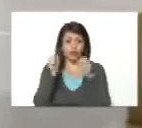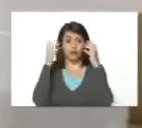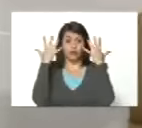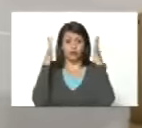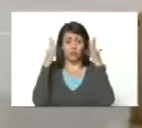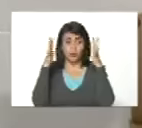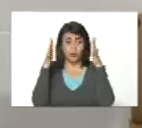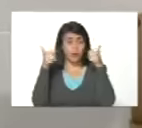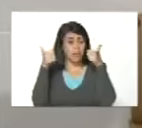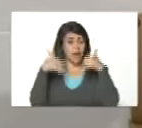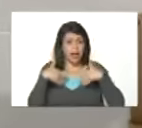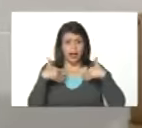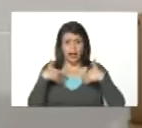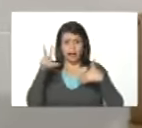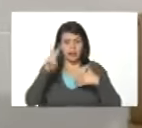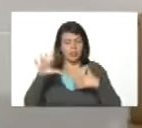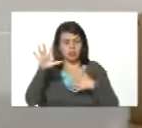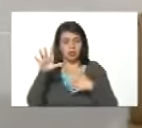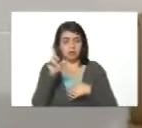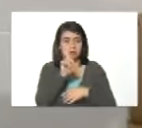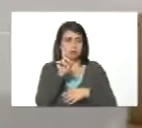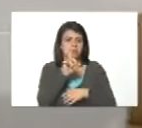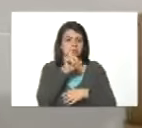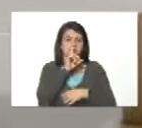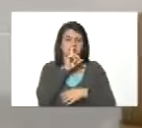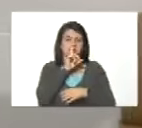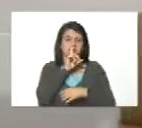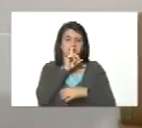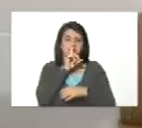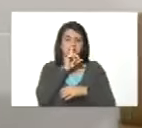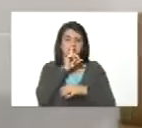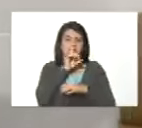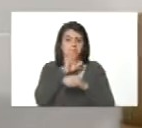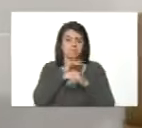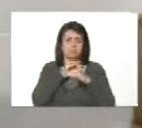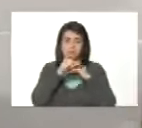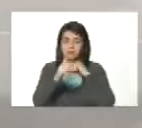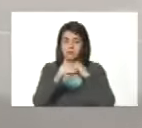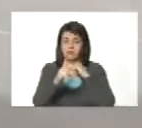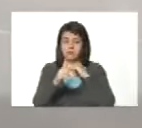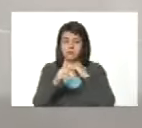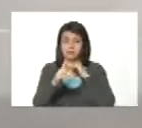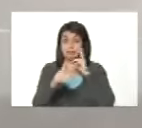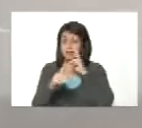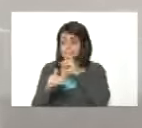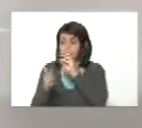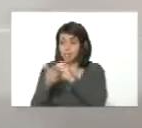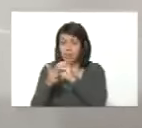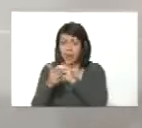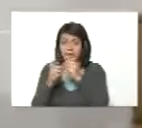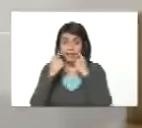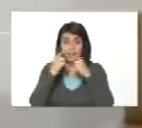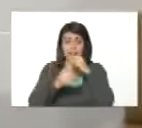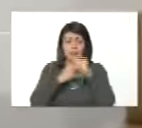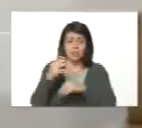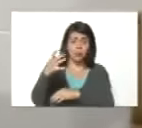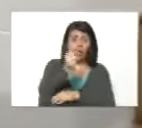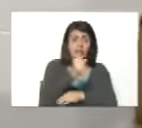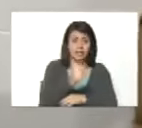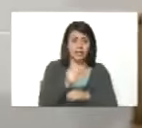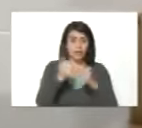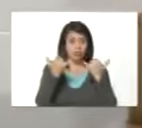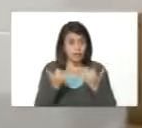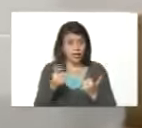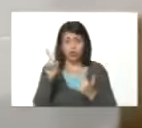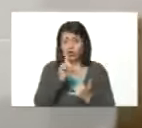nuestros aplausos. Y nos llamaban Mira lo que hicimos, mira qué cosa tan grande lo que logramos.